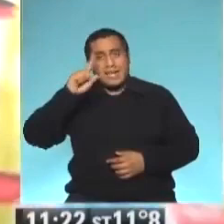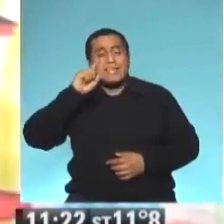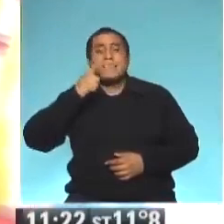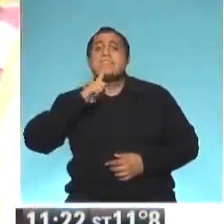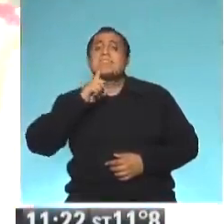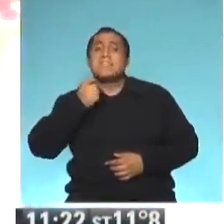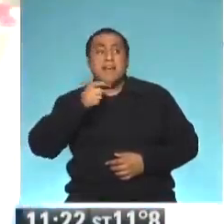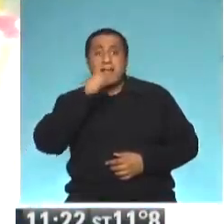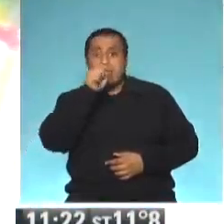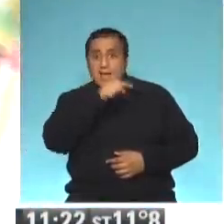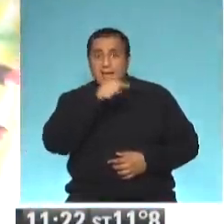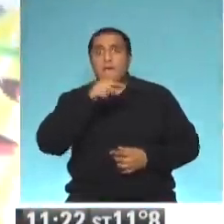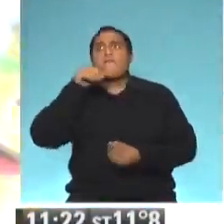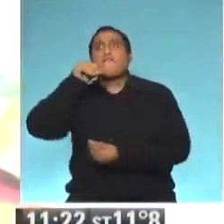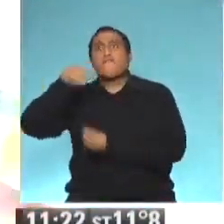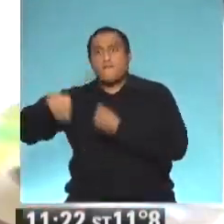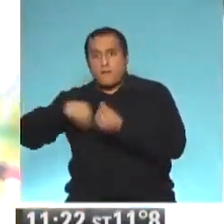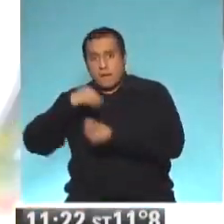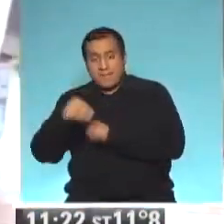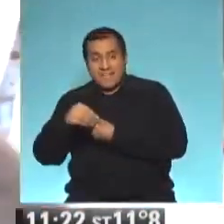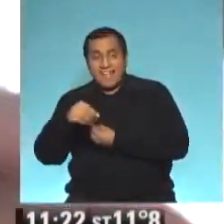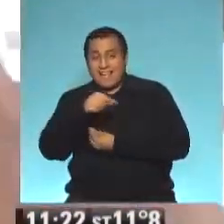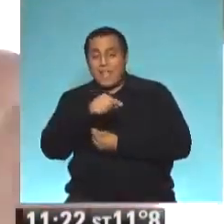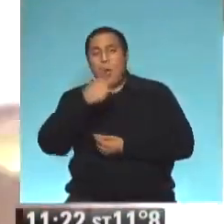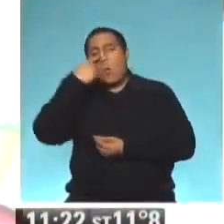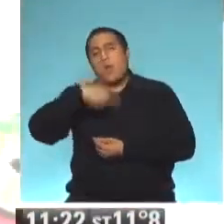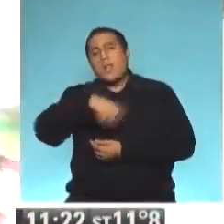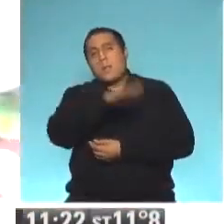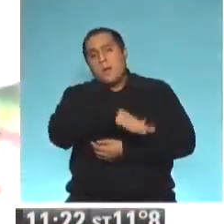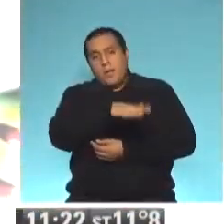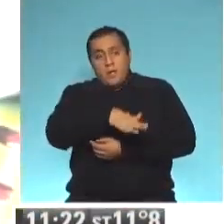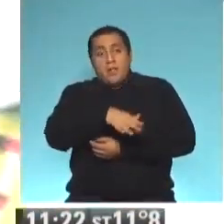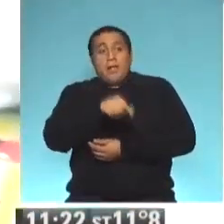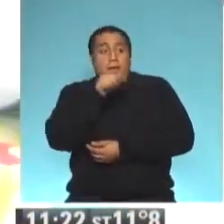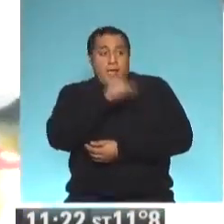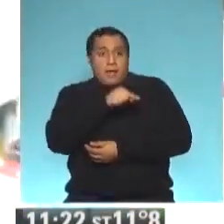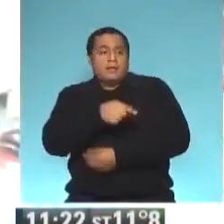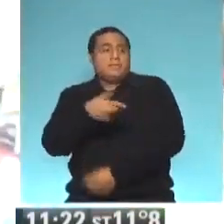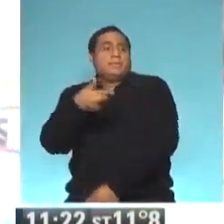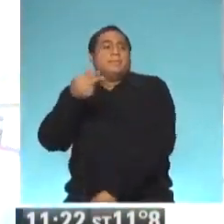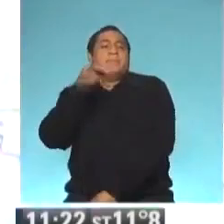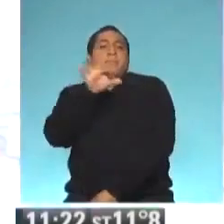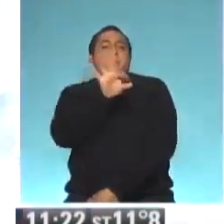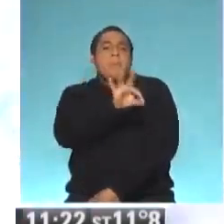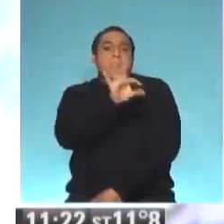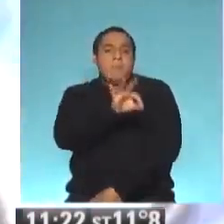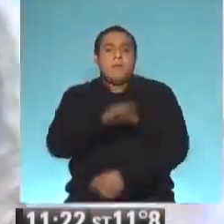estará presente la familia del último niño que recibirá la gotita.